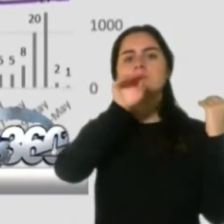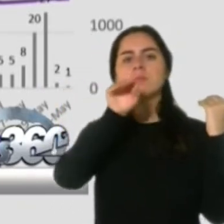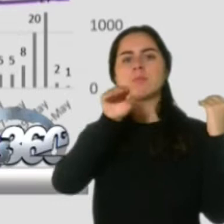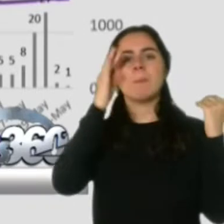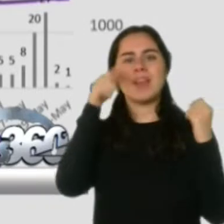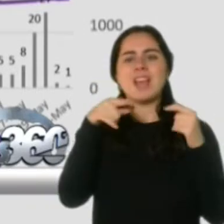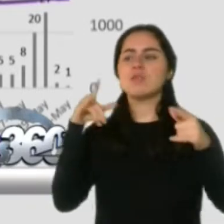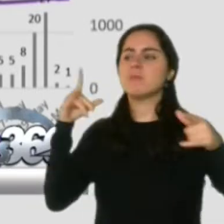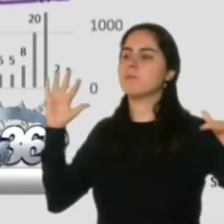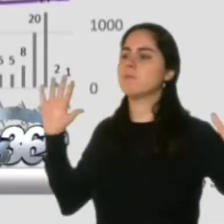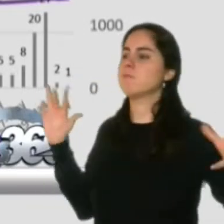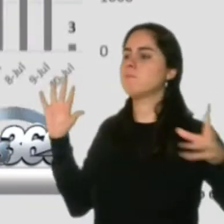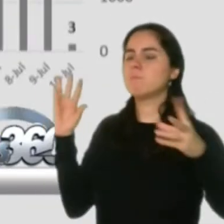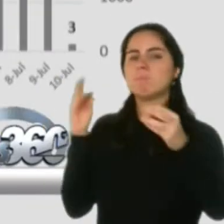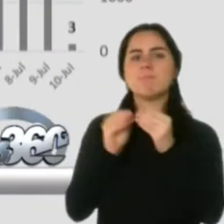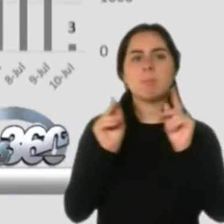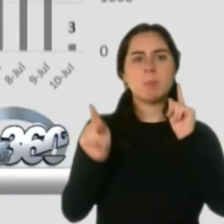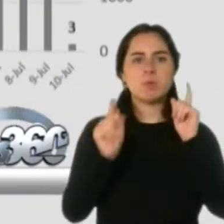acumulados.